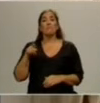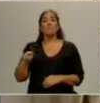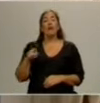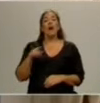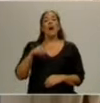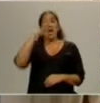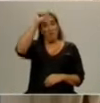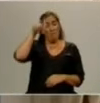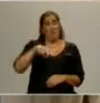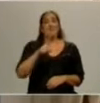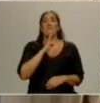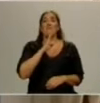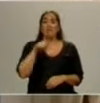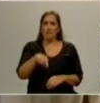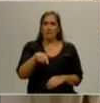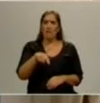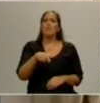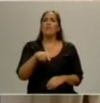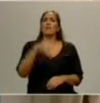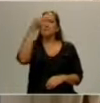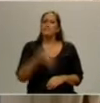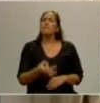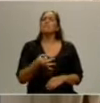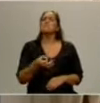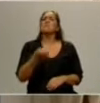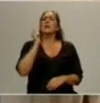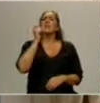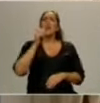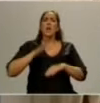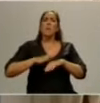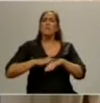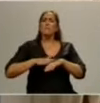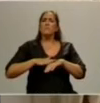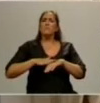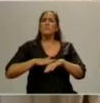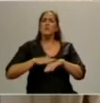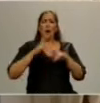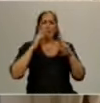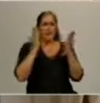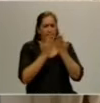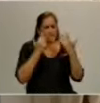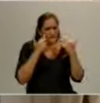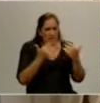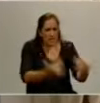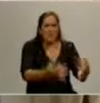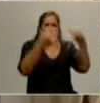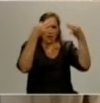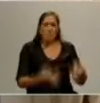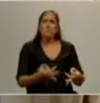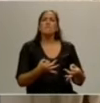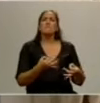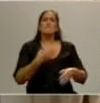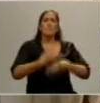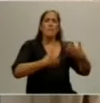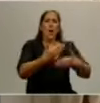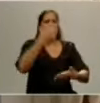Israel, la competencia originaria, excluyente y exclusiva para investigar y para llevar a cabo adelante la investigación,